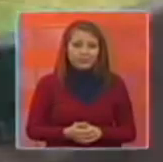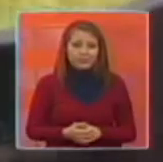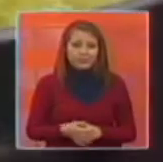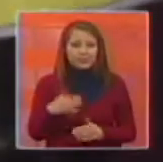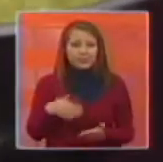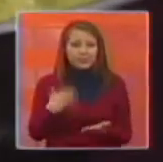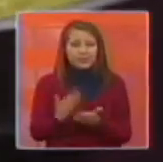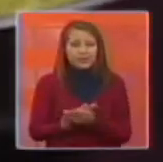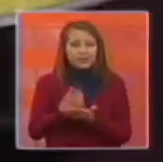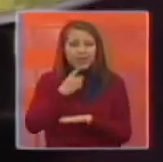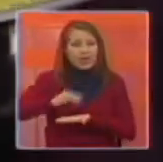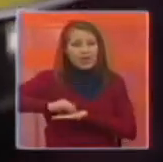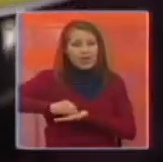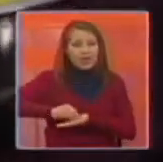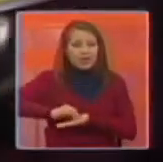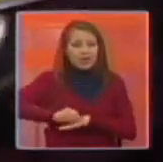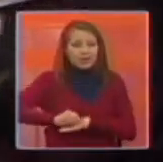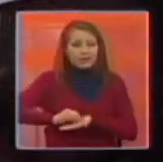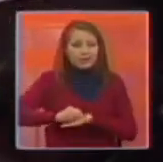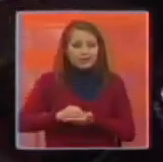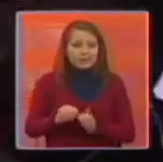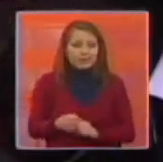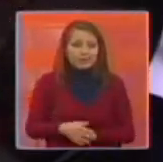Vamos a ponerle el ajito.